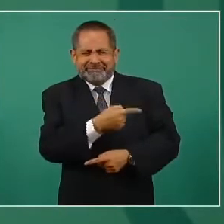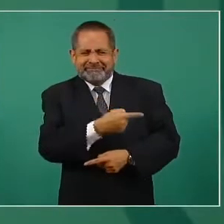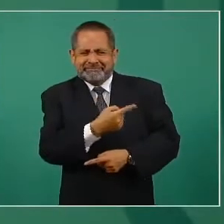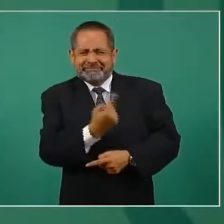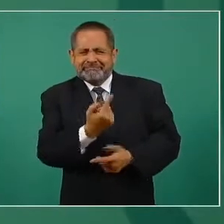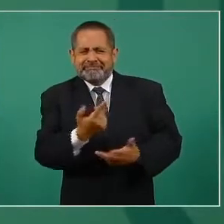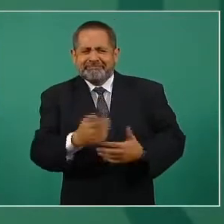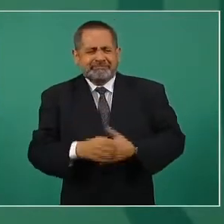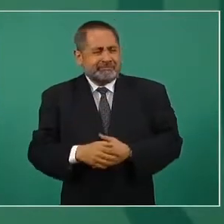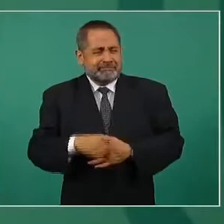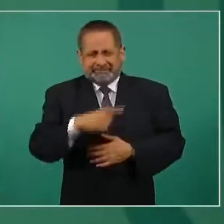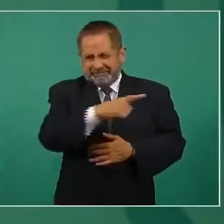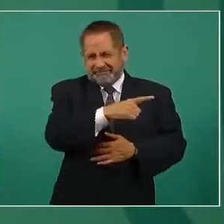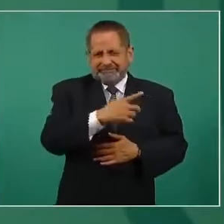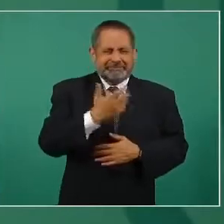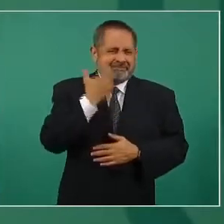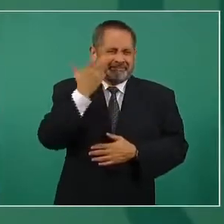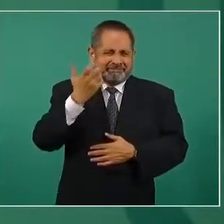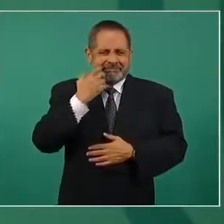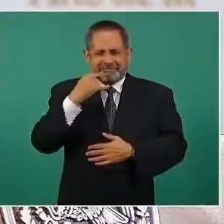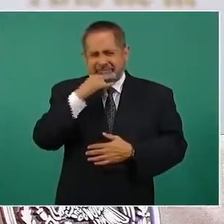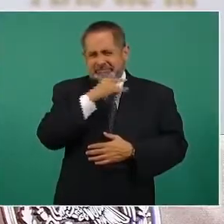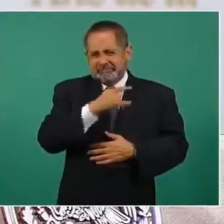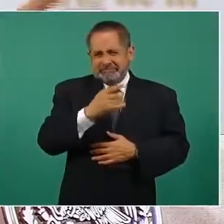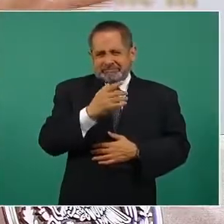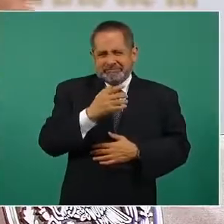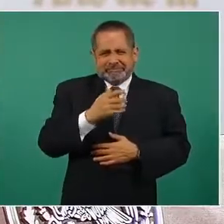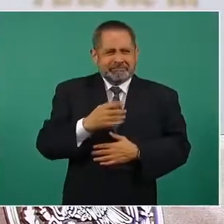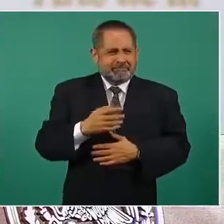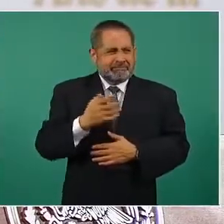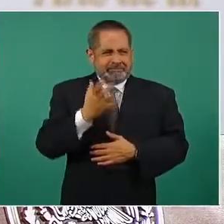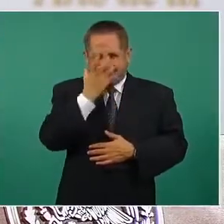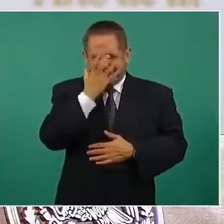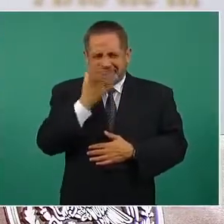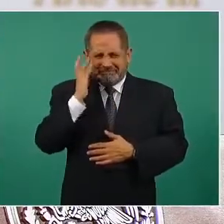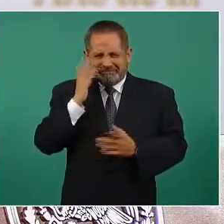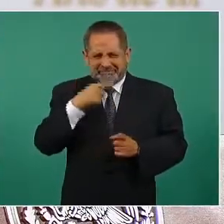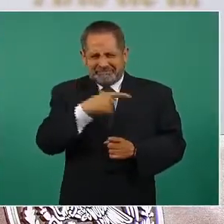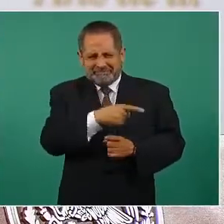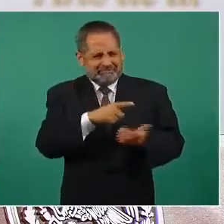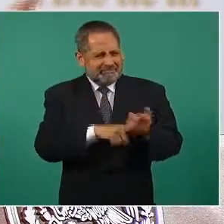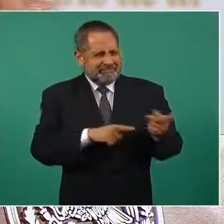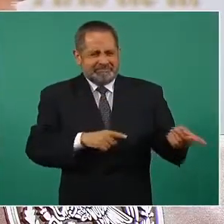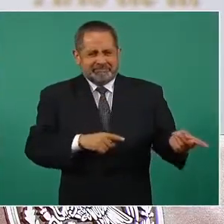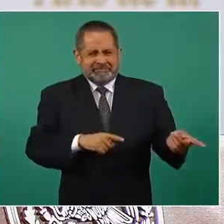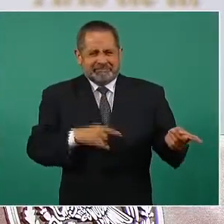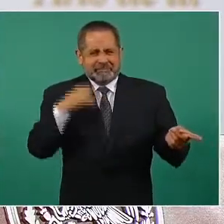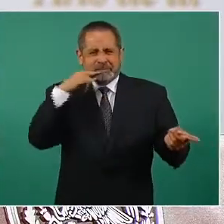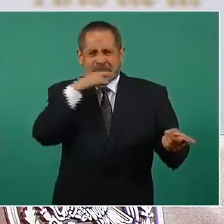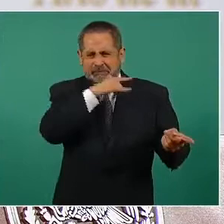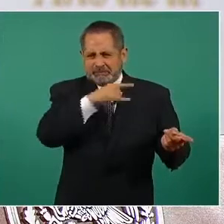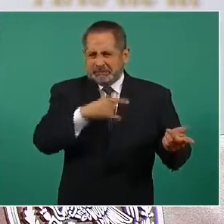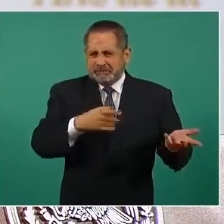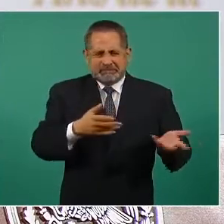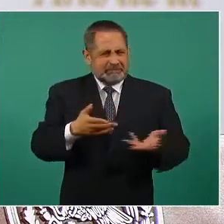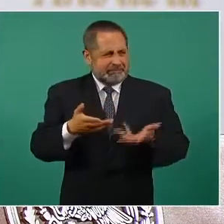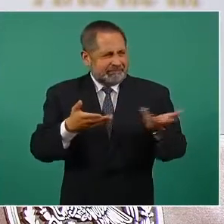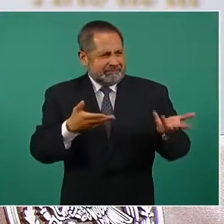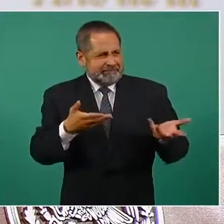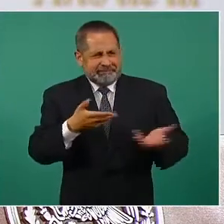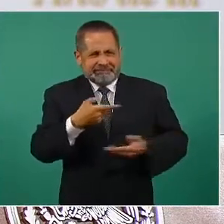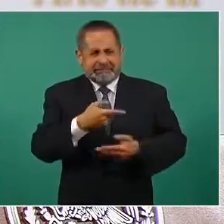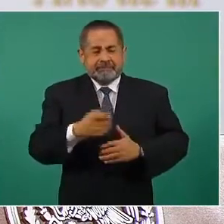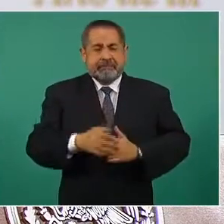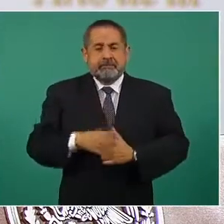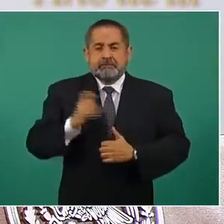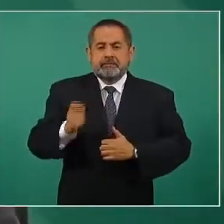Entonces, ese doble discurso, esa doble moral, esa hipocresía,